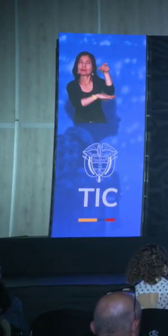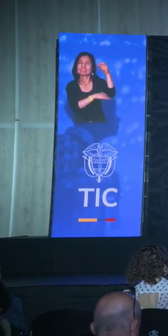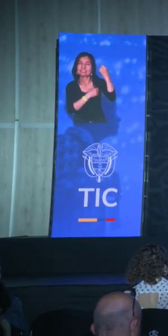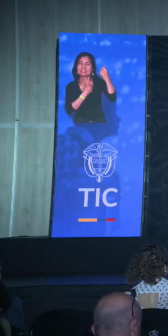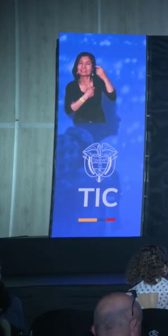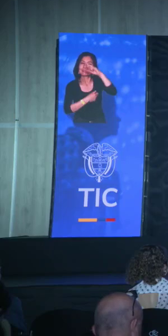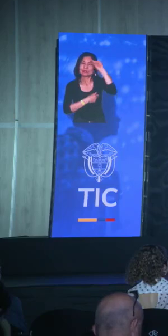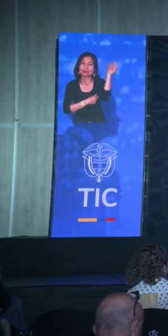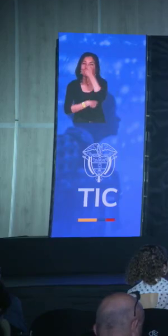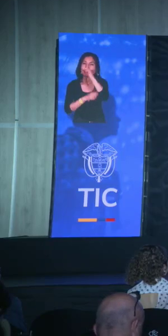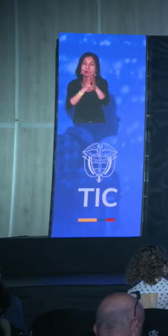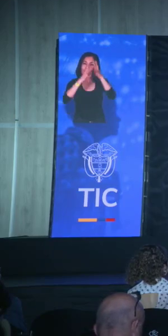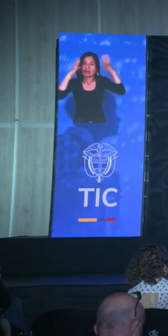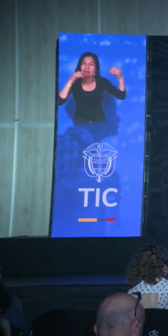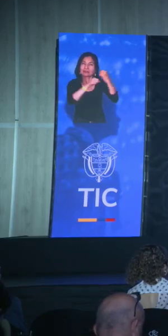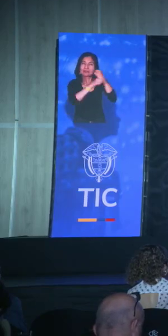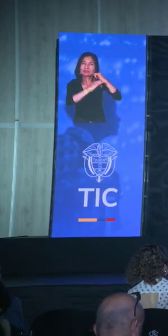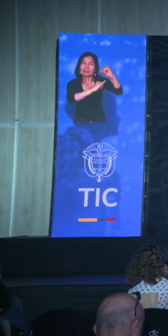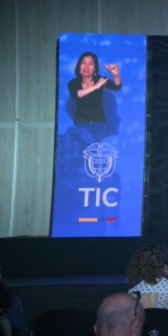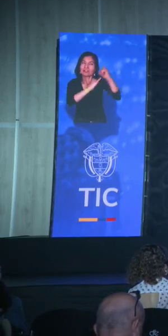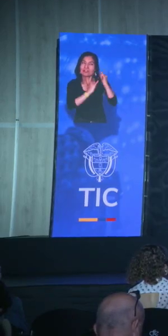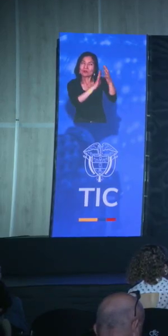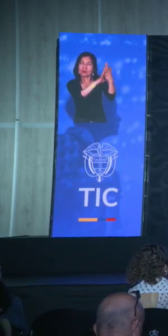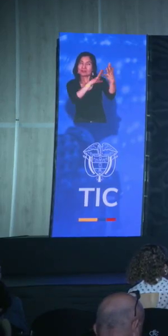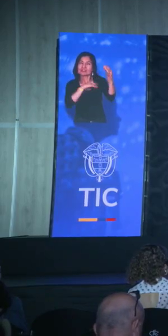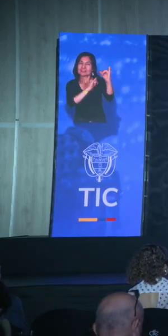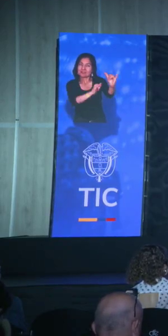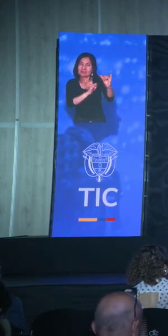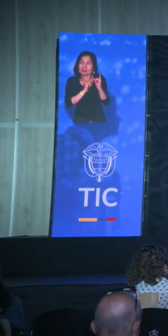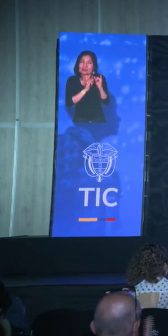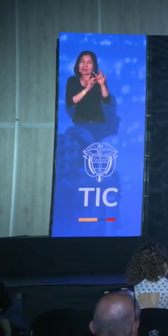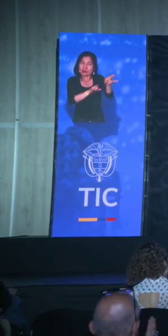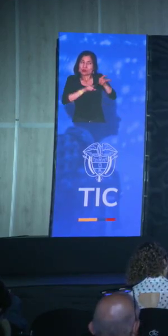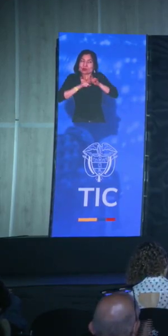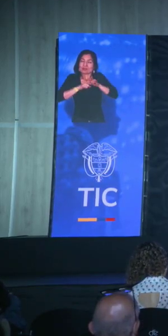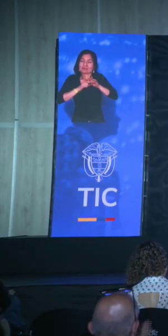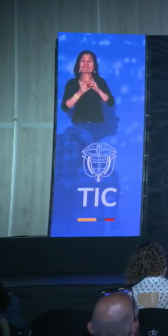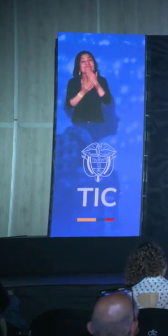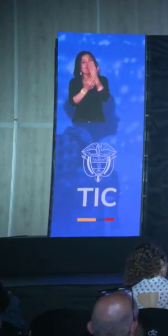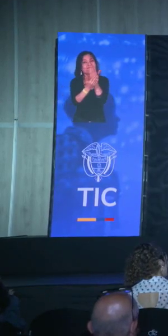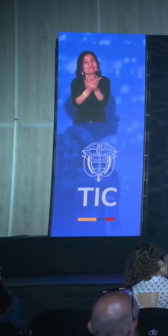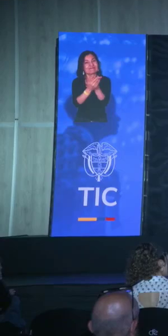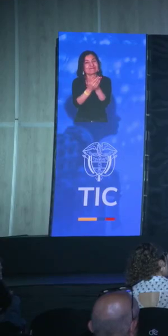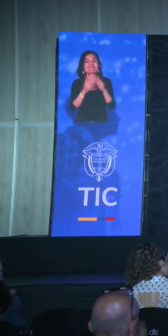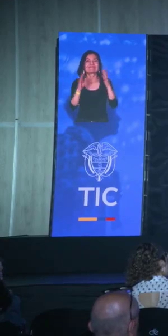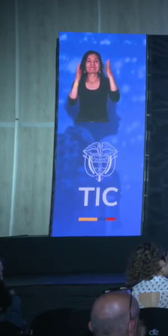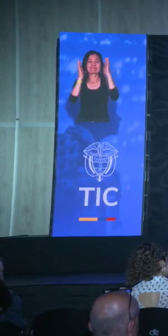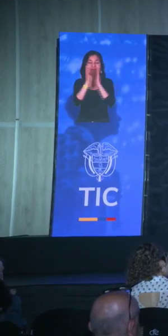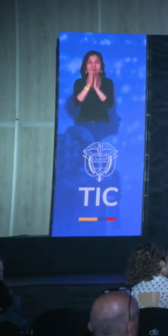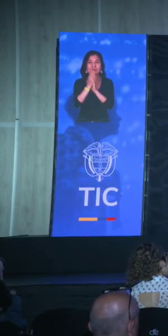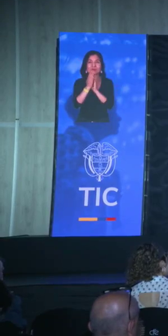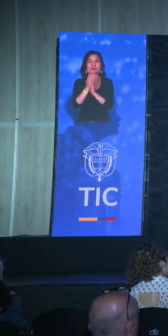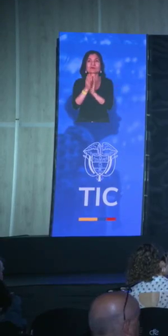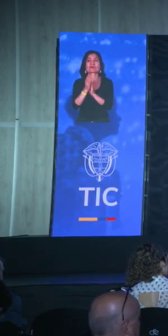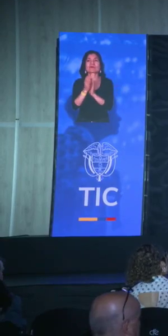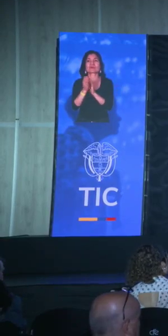haciendo este gran trabajo, nosotros también queremos hacer un gran trabajo inspirados por ellos. Muchas gracias. Thank you.